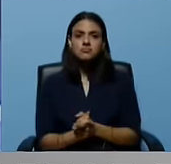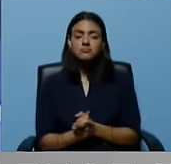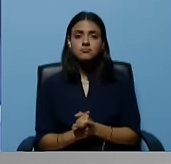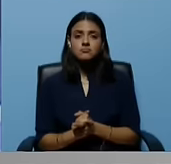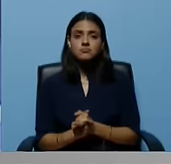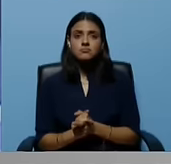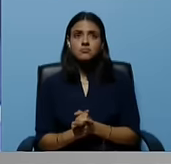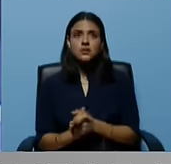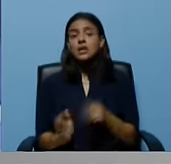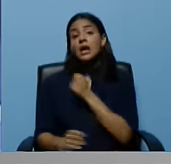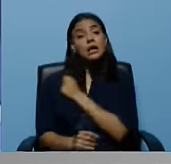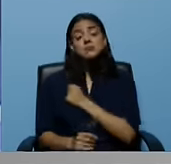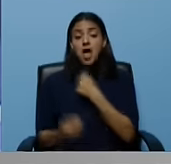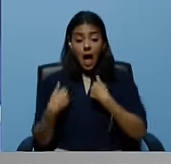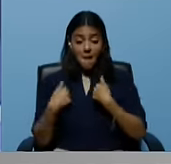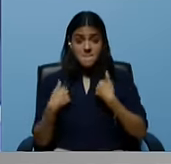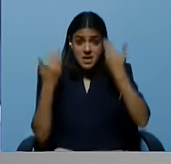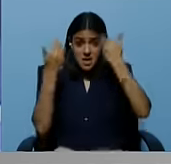Lamentablemente a mí no me gusta el whisky.